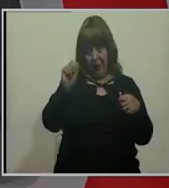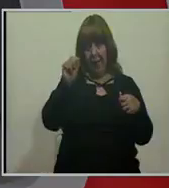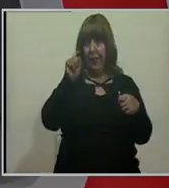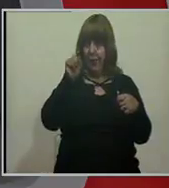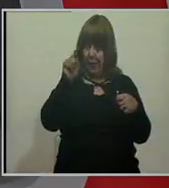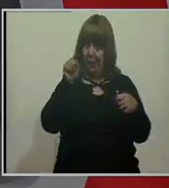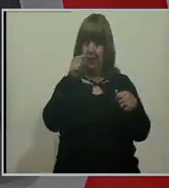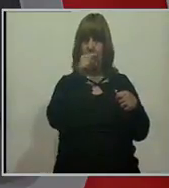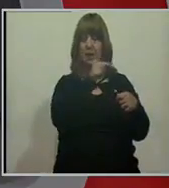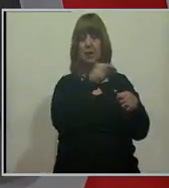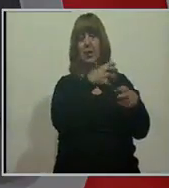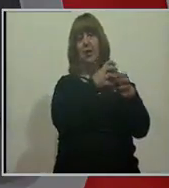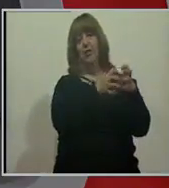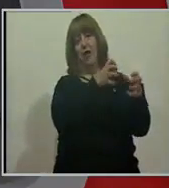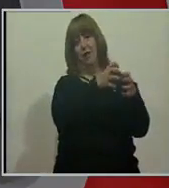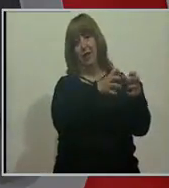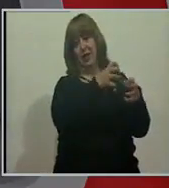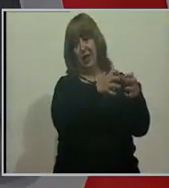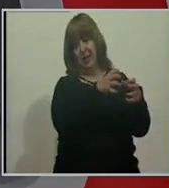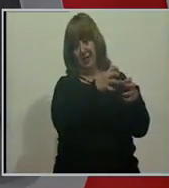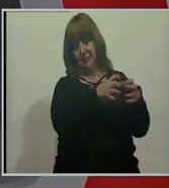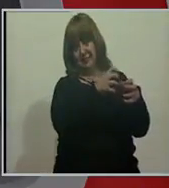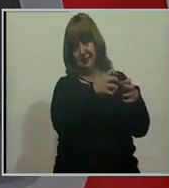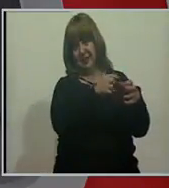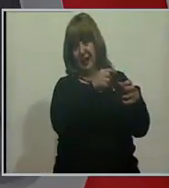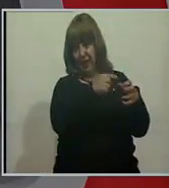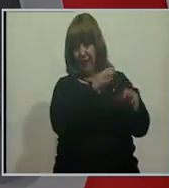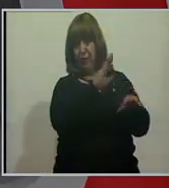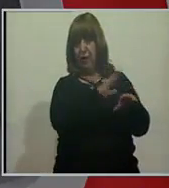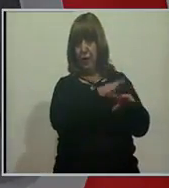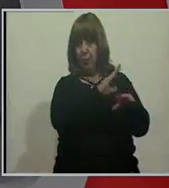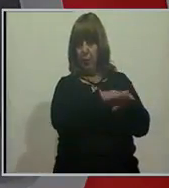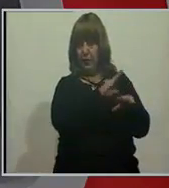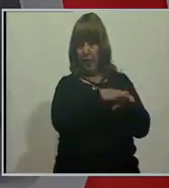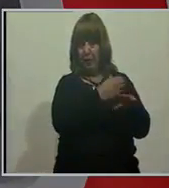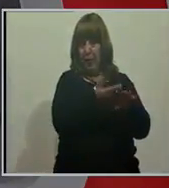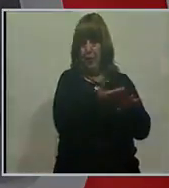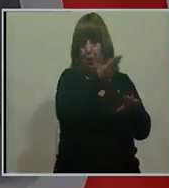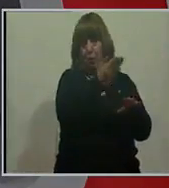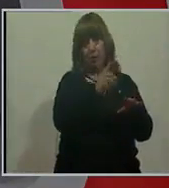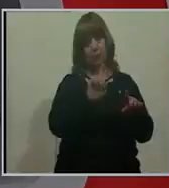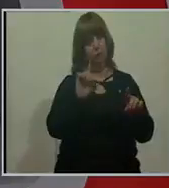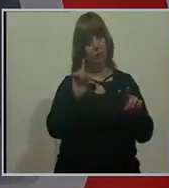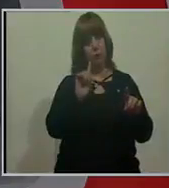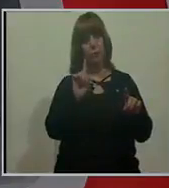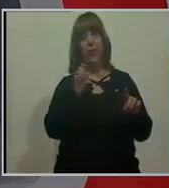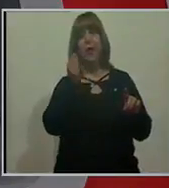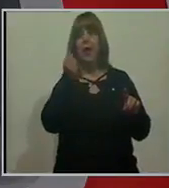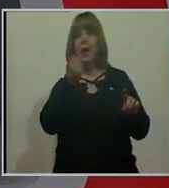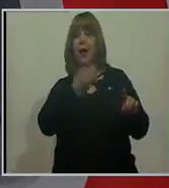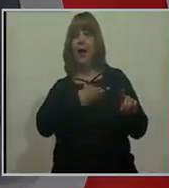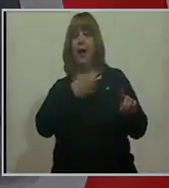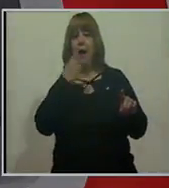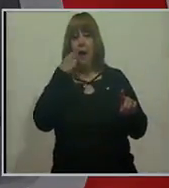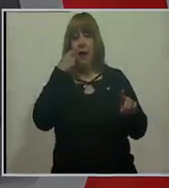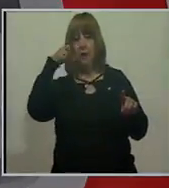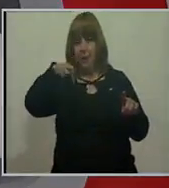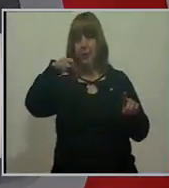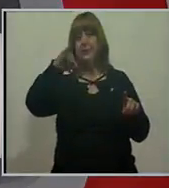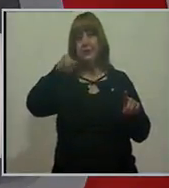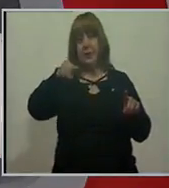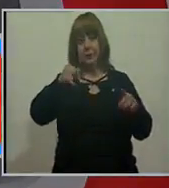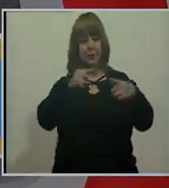esté el IPC, uh-huh, va a aumentar el precio de los cigarrillos también cada 4 meses, obviamente, o 4 veces al año,